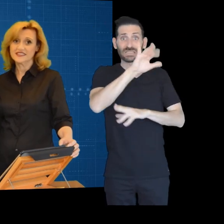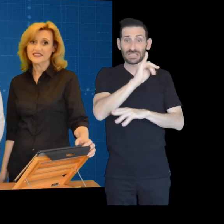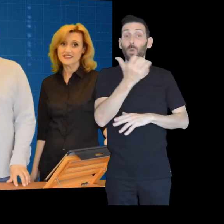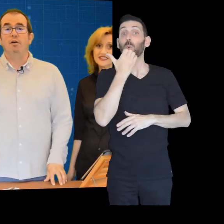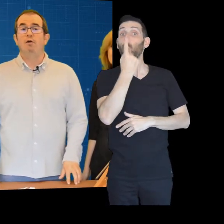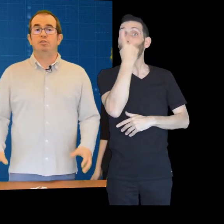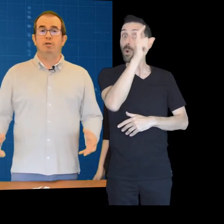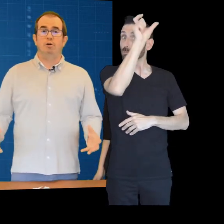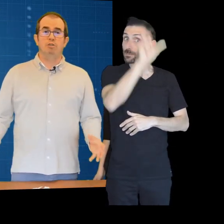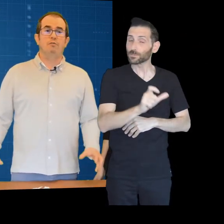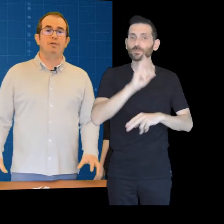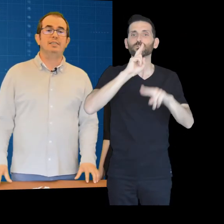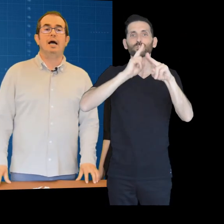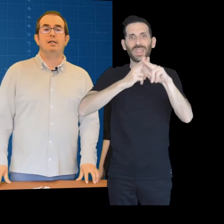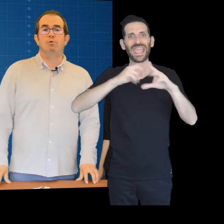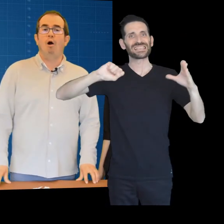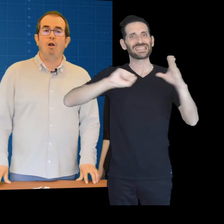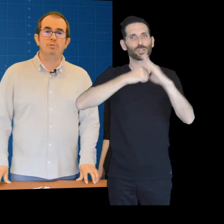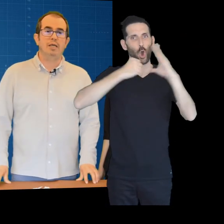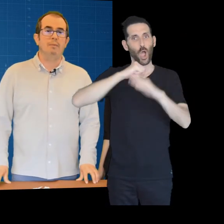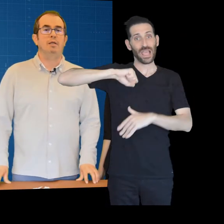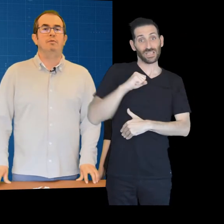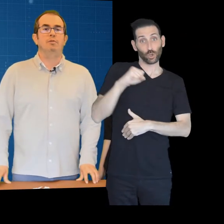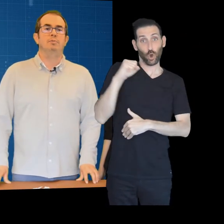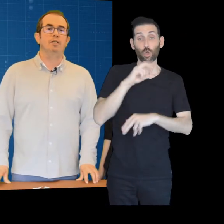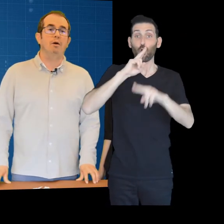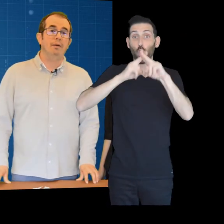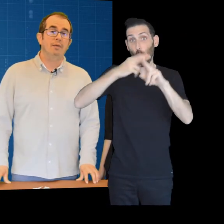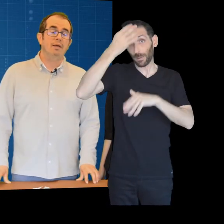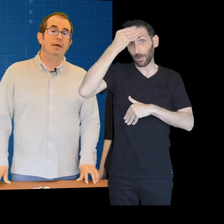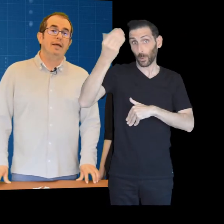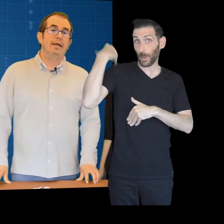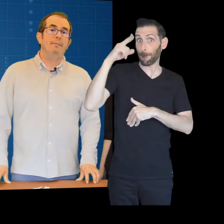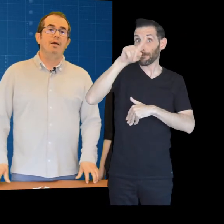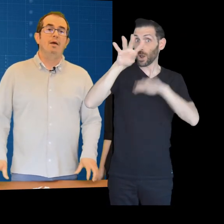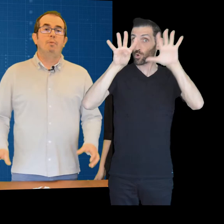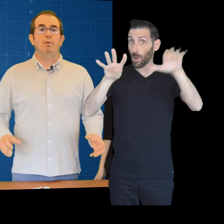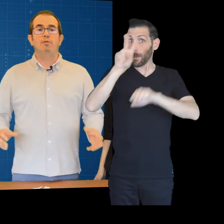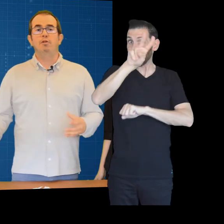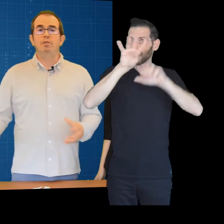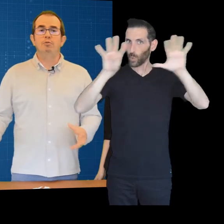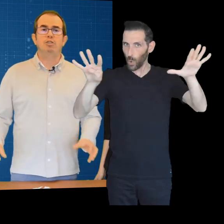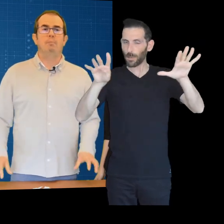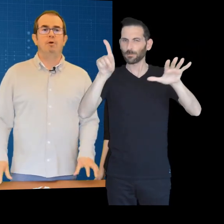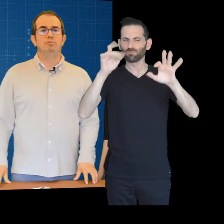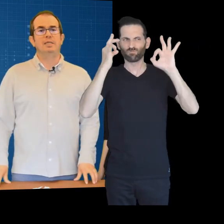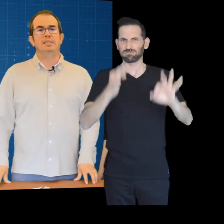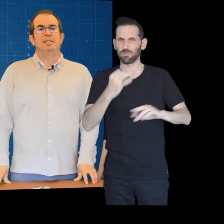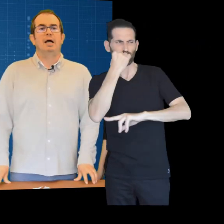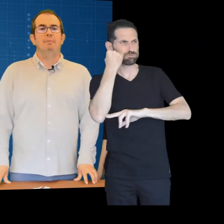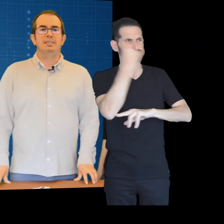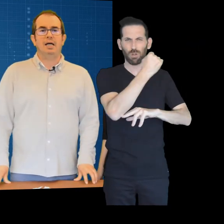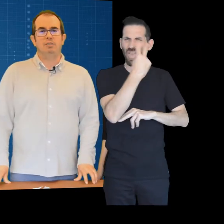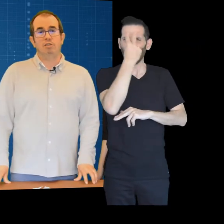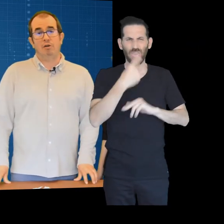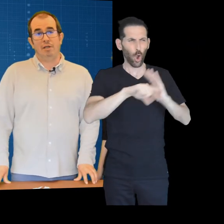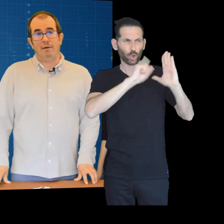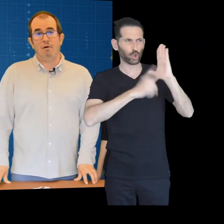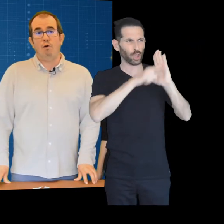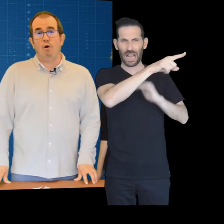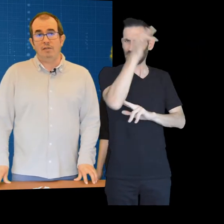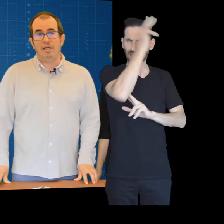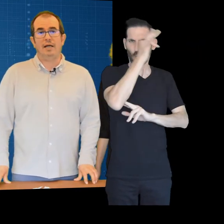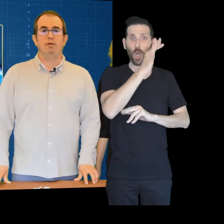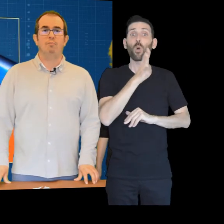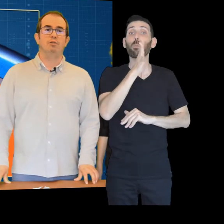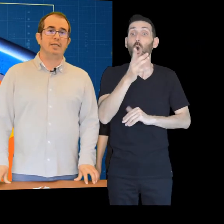Un deles foi o xeólogo escocés Arthur Holmes, en 1929, que proporcionoulle un dos apoios máis destacables á súa teoría